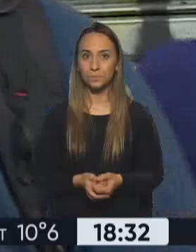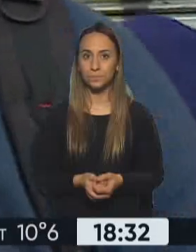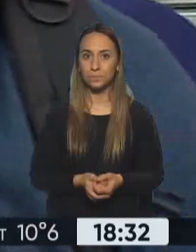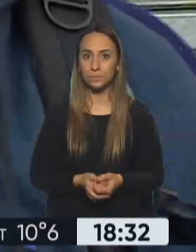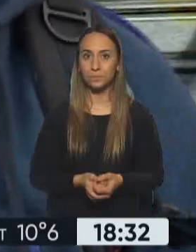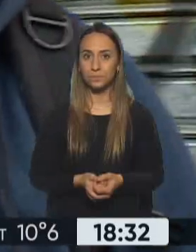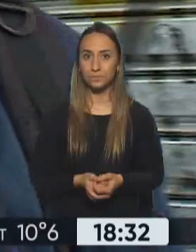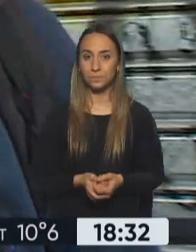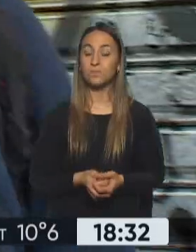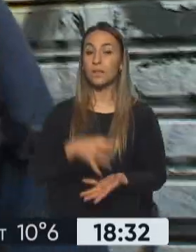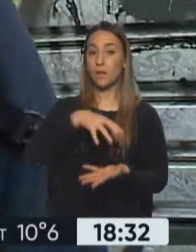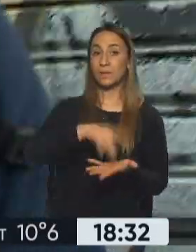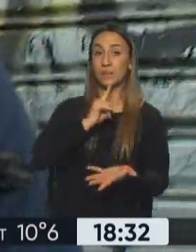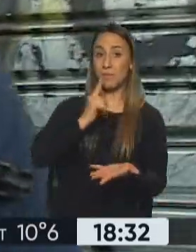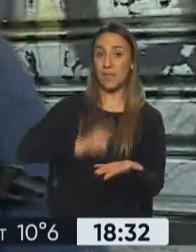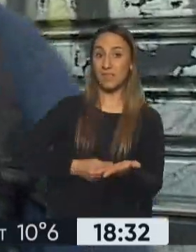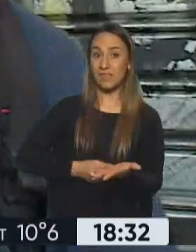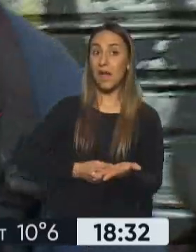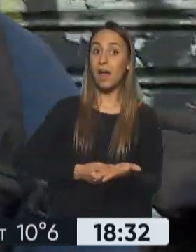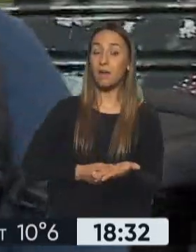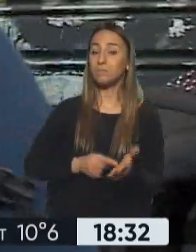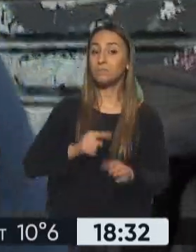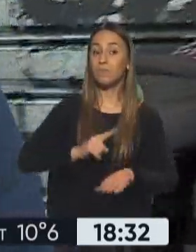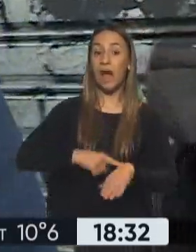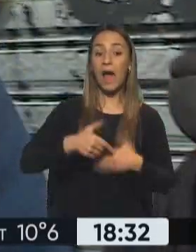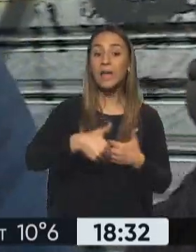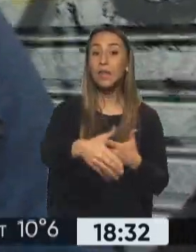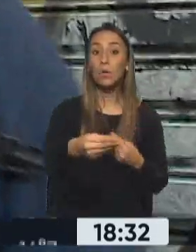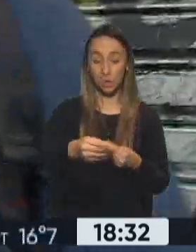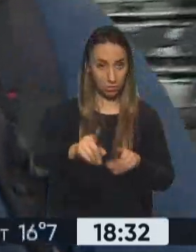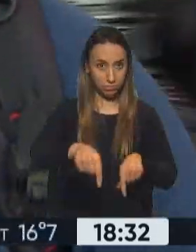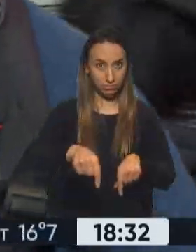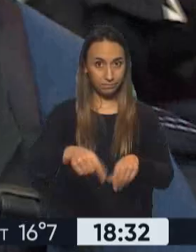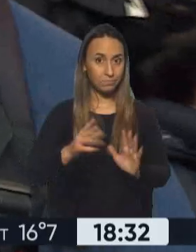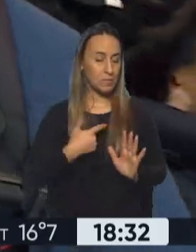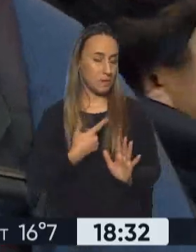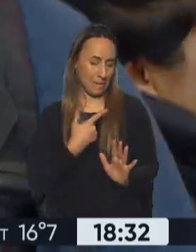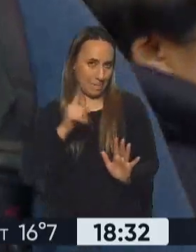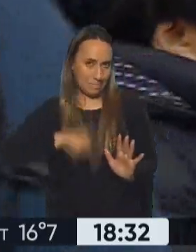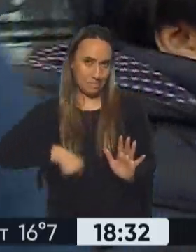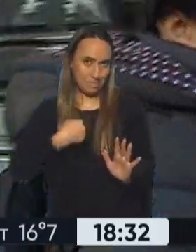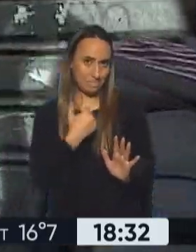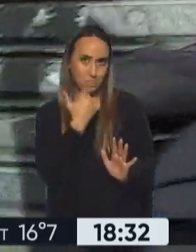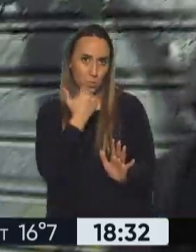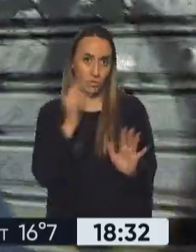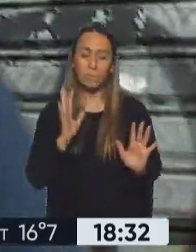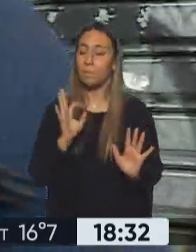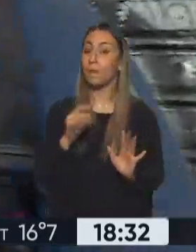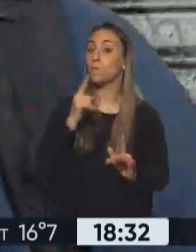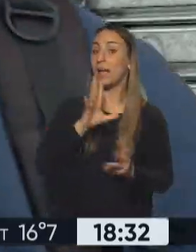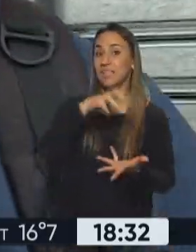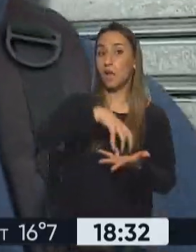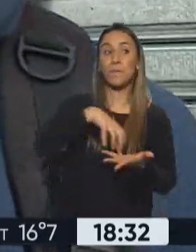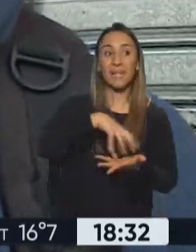La medida de fuerza por ahora es por tiempo indeterminado. No se sabe cuánto va a seguir. No, ni idea. No sé nada de eso. No, eso es lo que informan